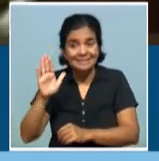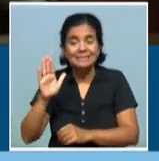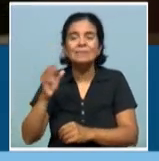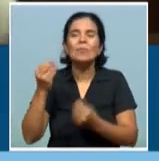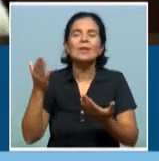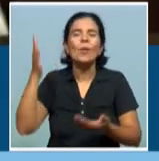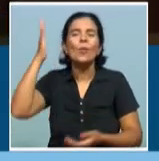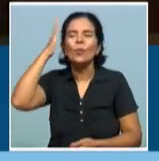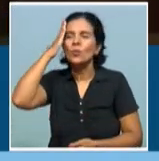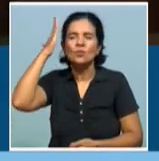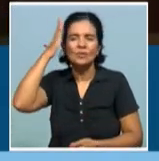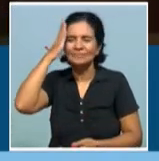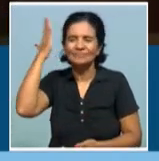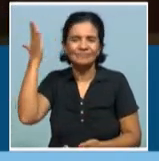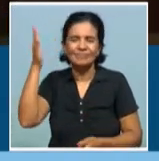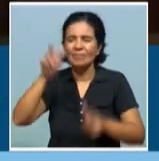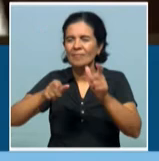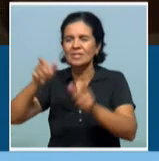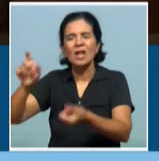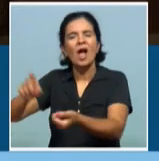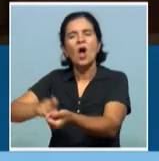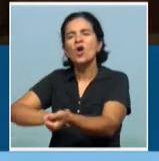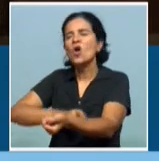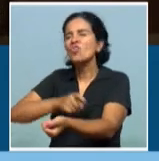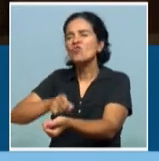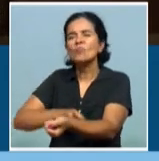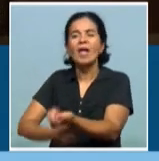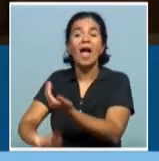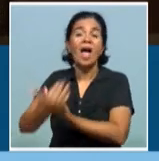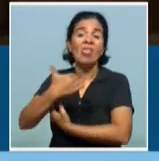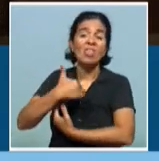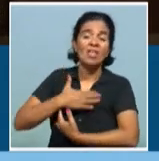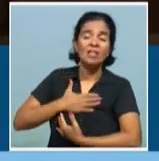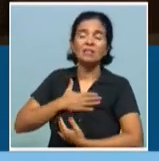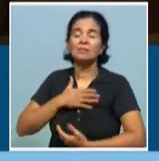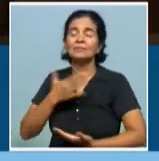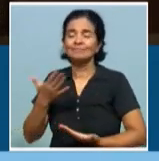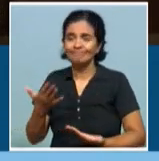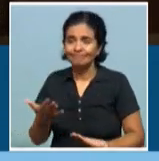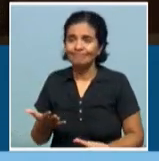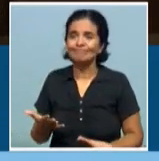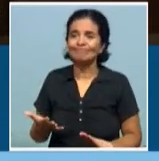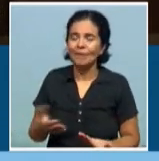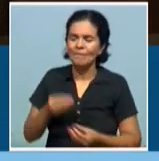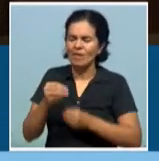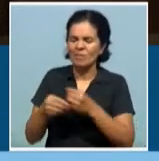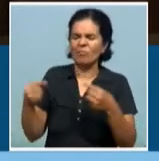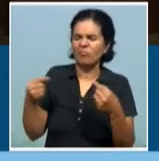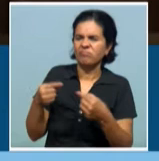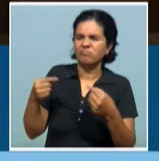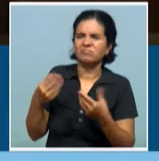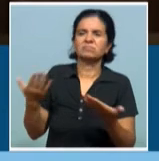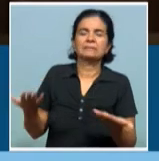problema cultural, está en nosotros mismos. En nosotros mismos. Es como